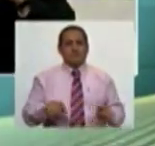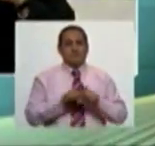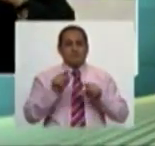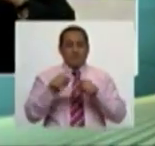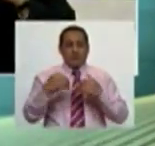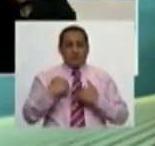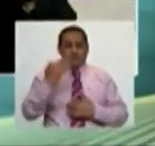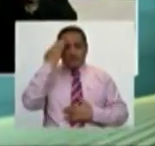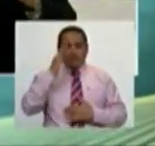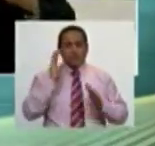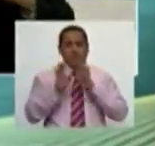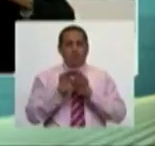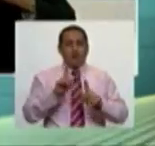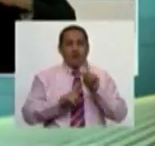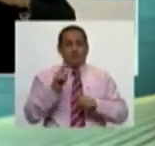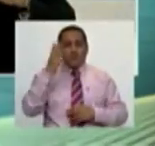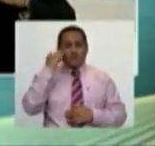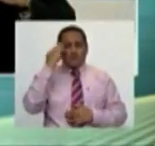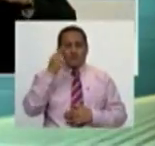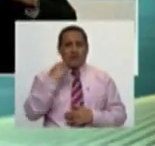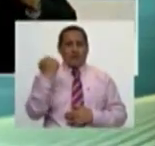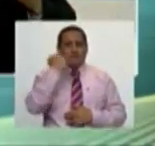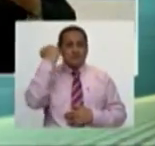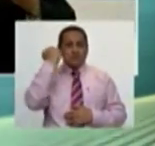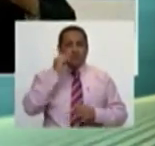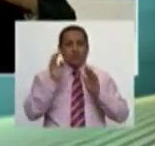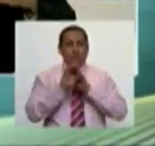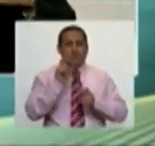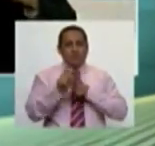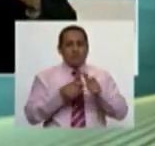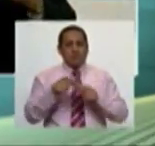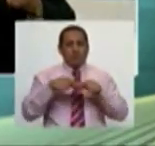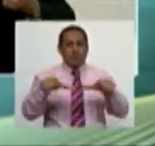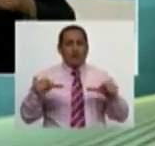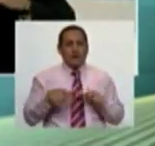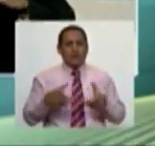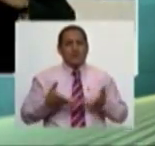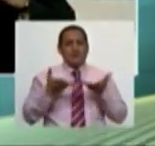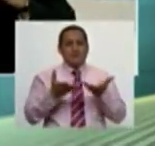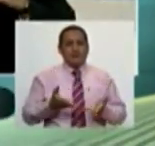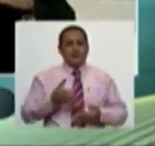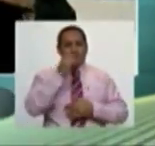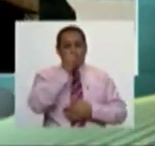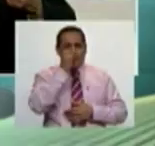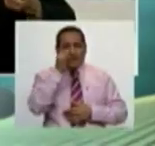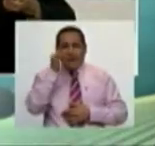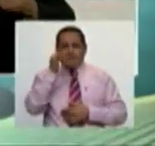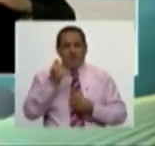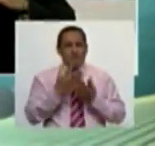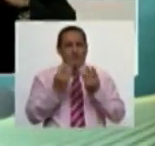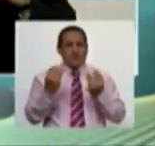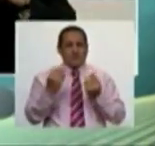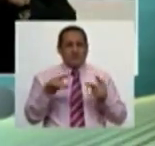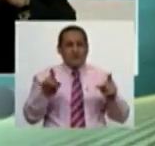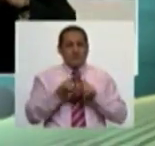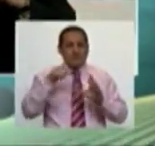¿no? ¿Usted tiene presente, digamos, alguna experiencia exitosa de ciudades en las cuales se han implementado un